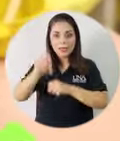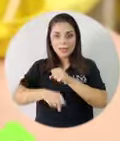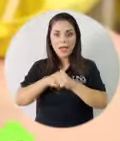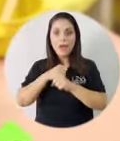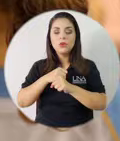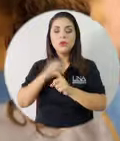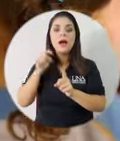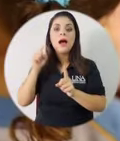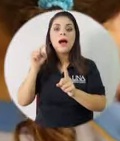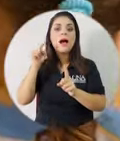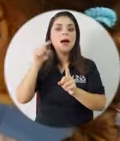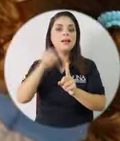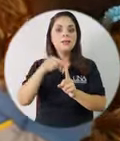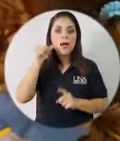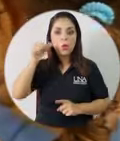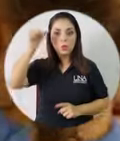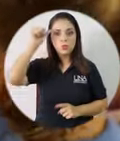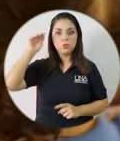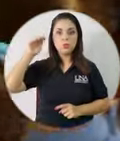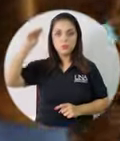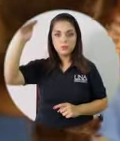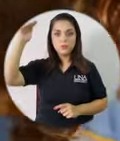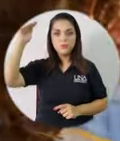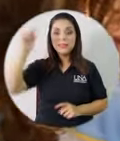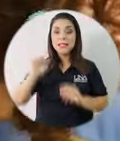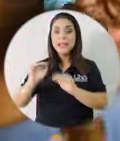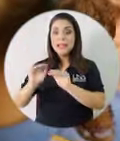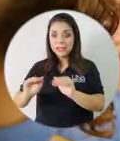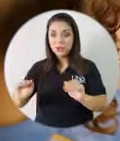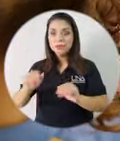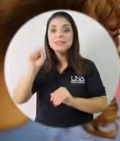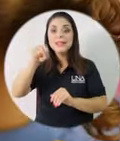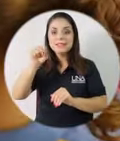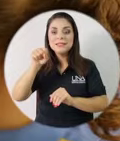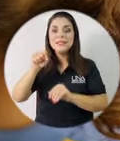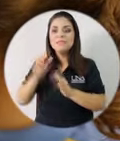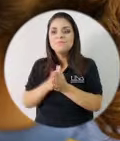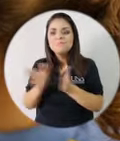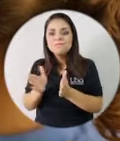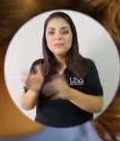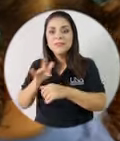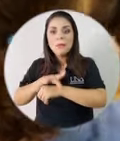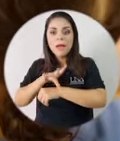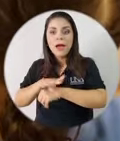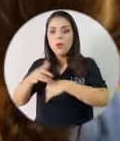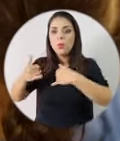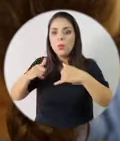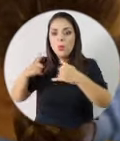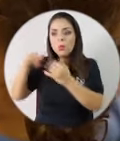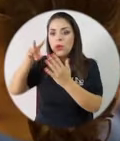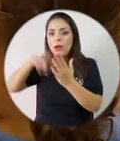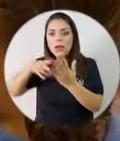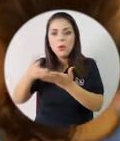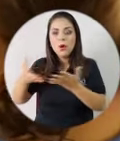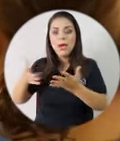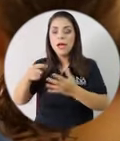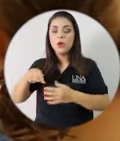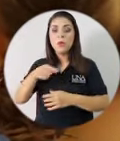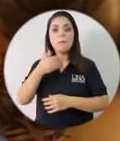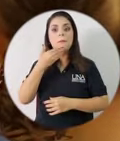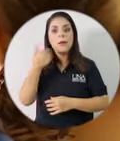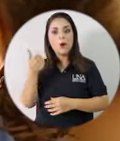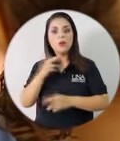en adultos. Aquellos niños que recibieron esa intervención temprana lograron mejores resultados, ingresos cerca